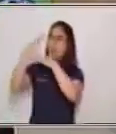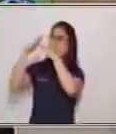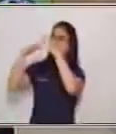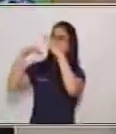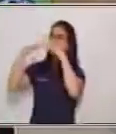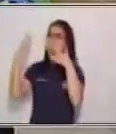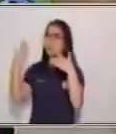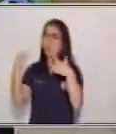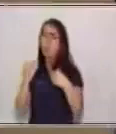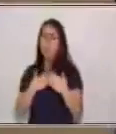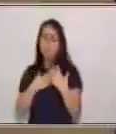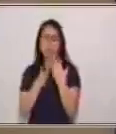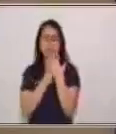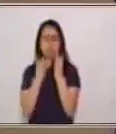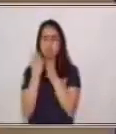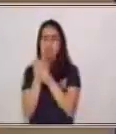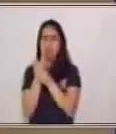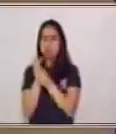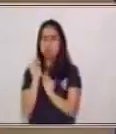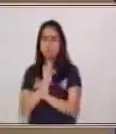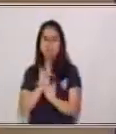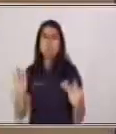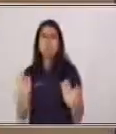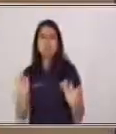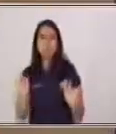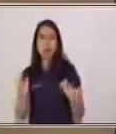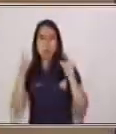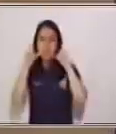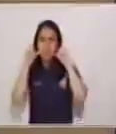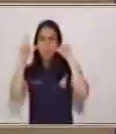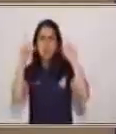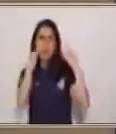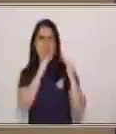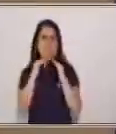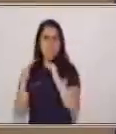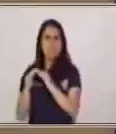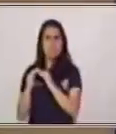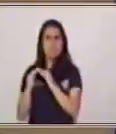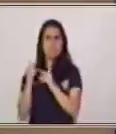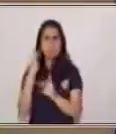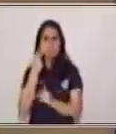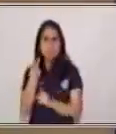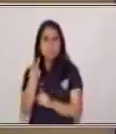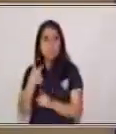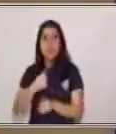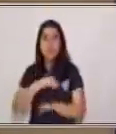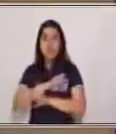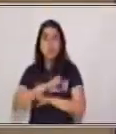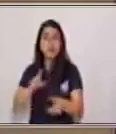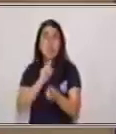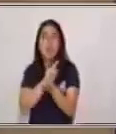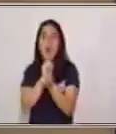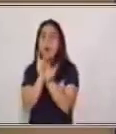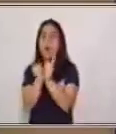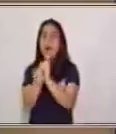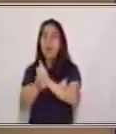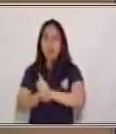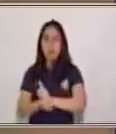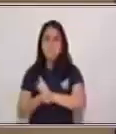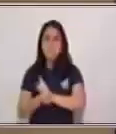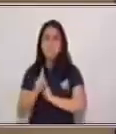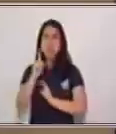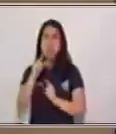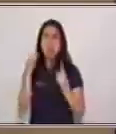sol y casas. Me han traído una piedra. Entonces, si te das cuenta, le cambié caracola